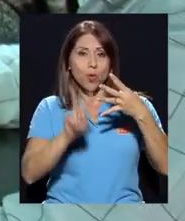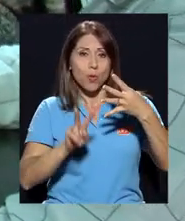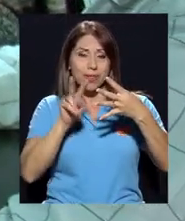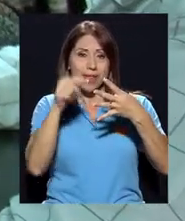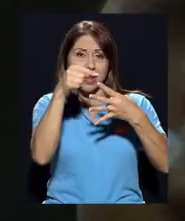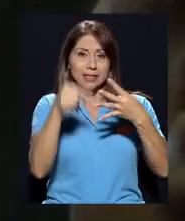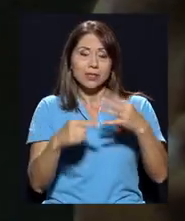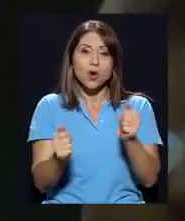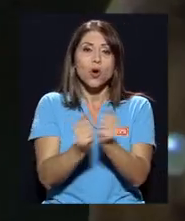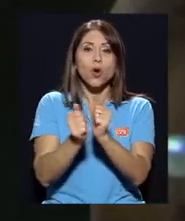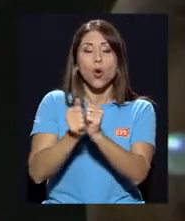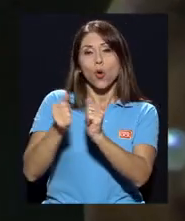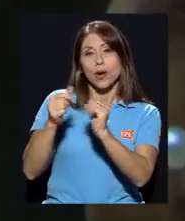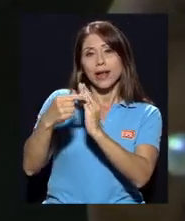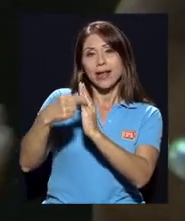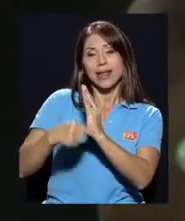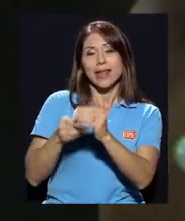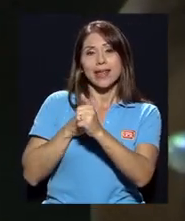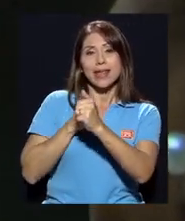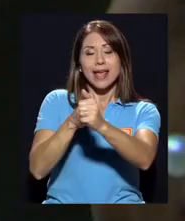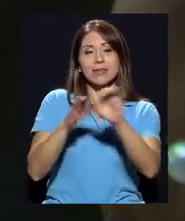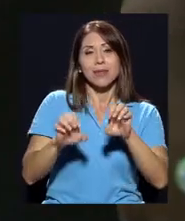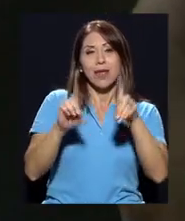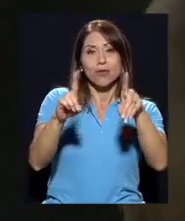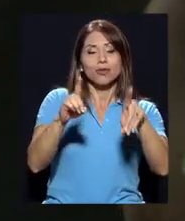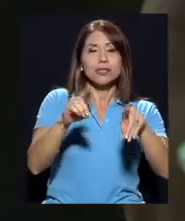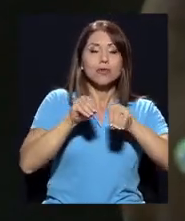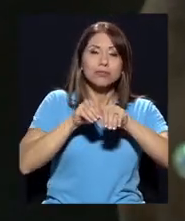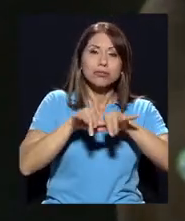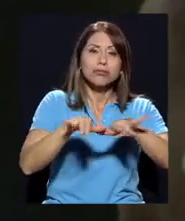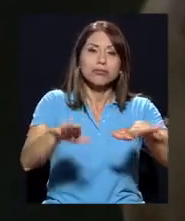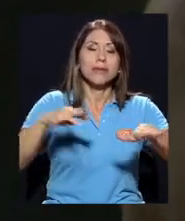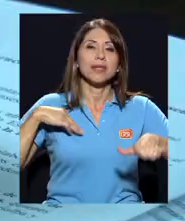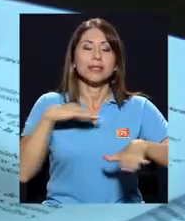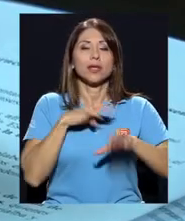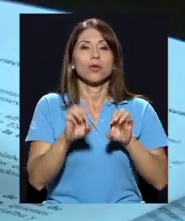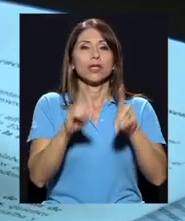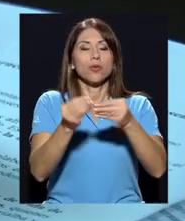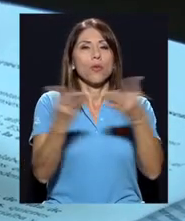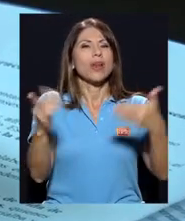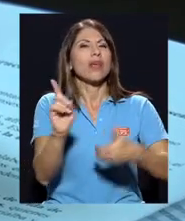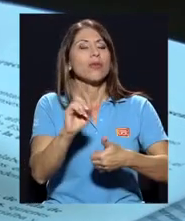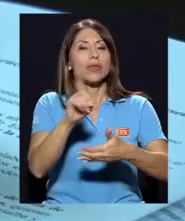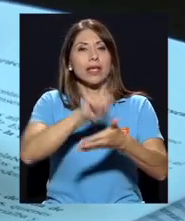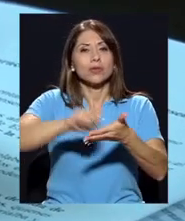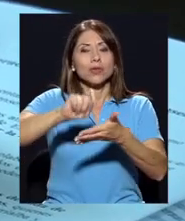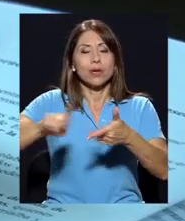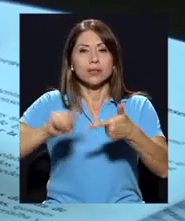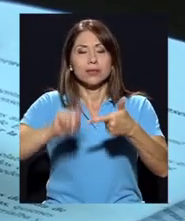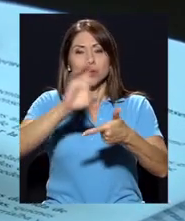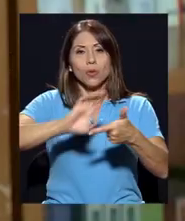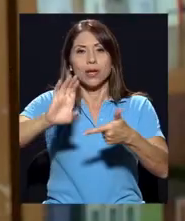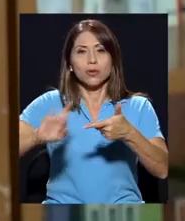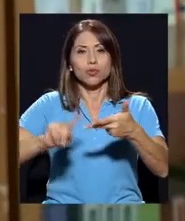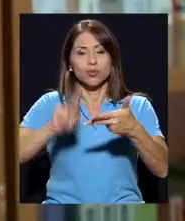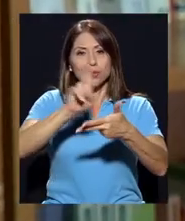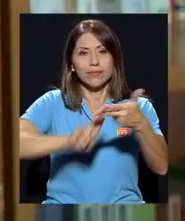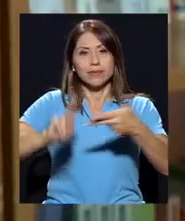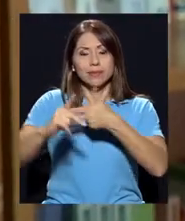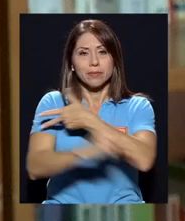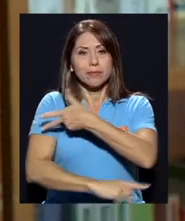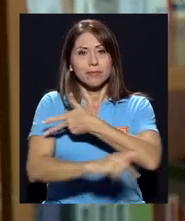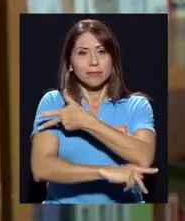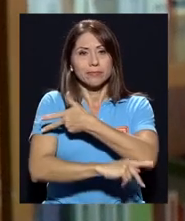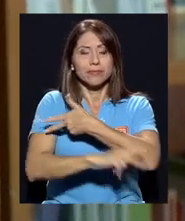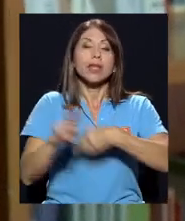pedagógicas serán distribuidos por el ministerio de educación pública en las escuelas colegios y universidades del país para que se